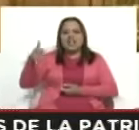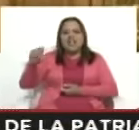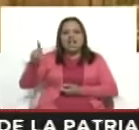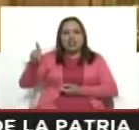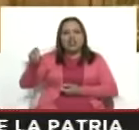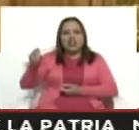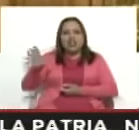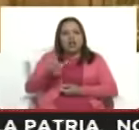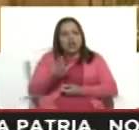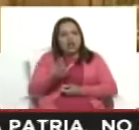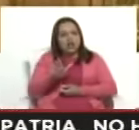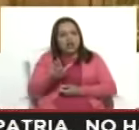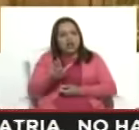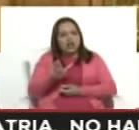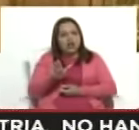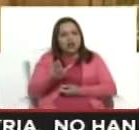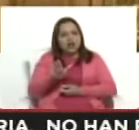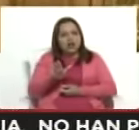Emigdio.